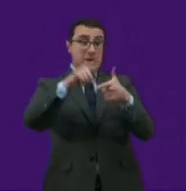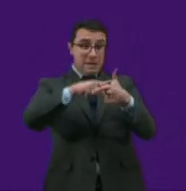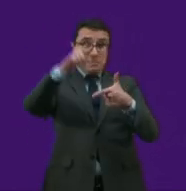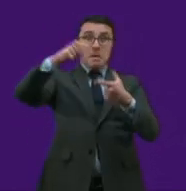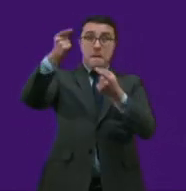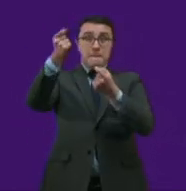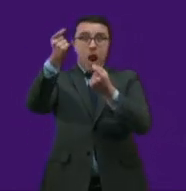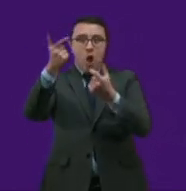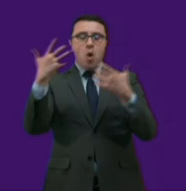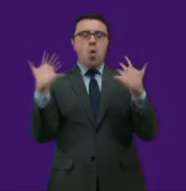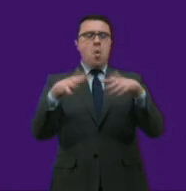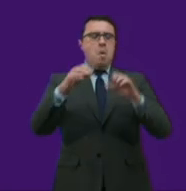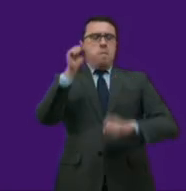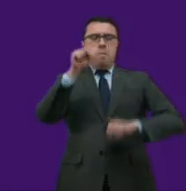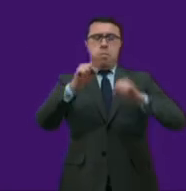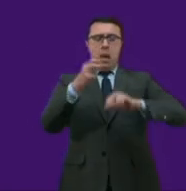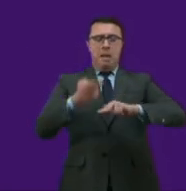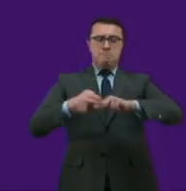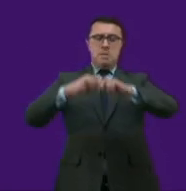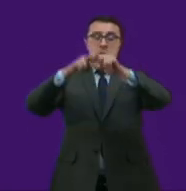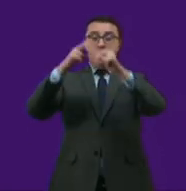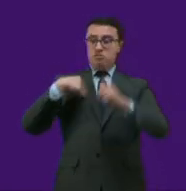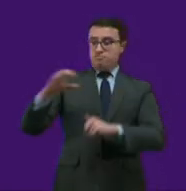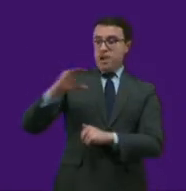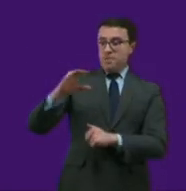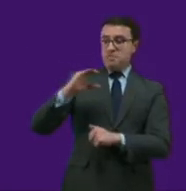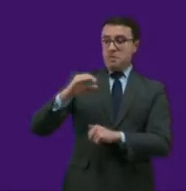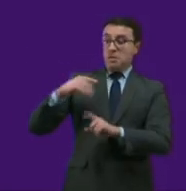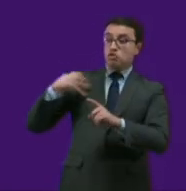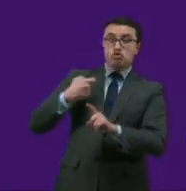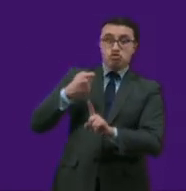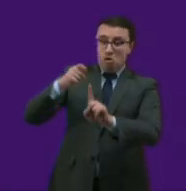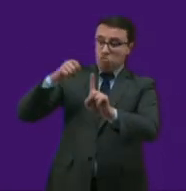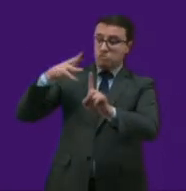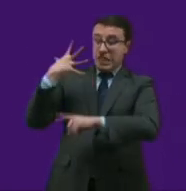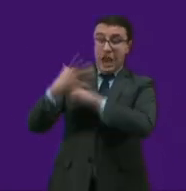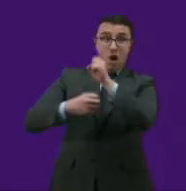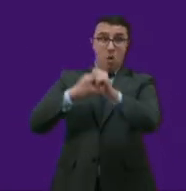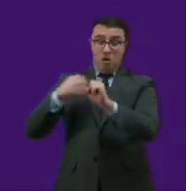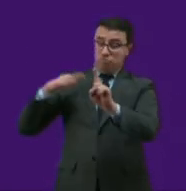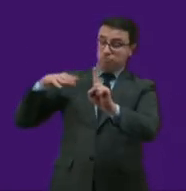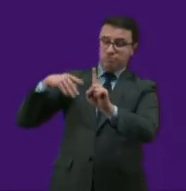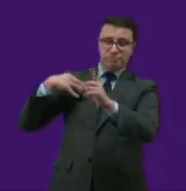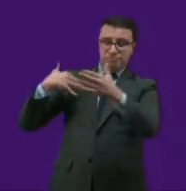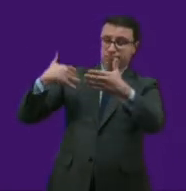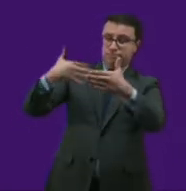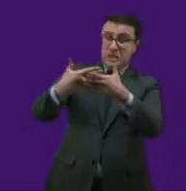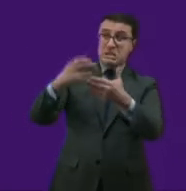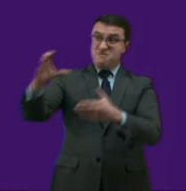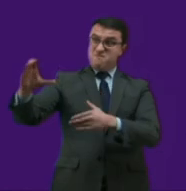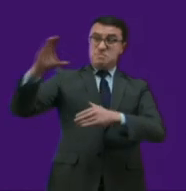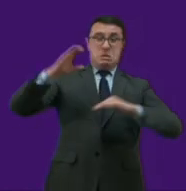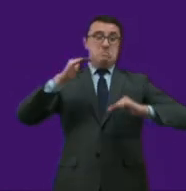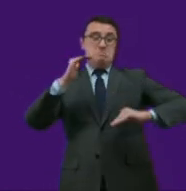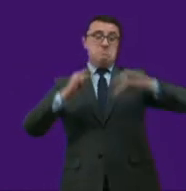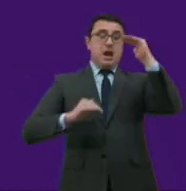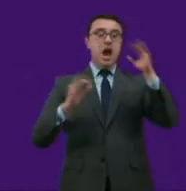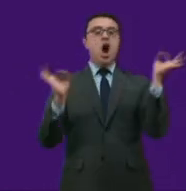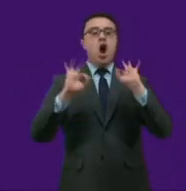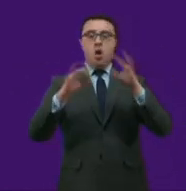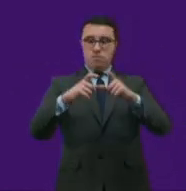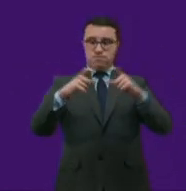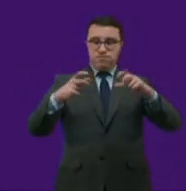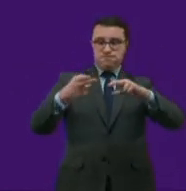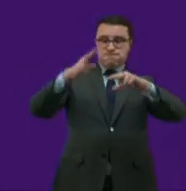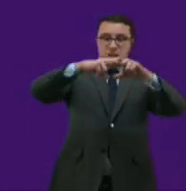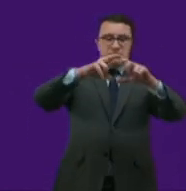ser muchísimo más grande que todo el salario que te vas a ganar en los próximos 5 años o que todos los bonos que te vas a ganar. De alguna